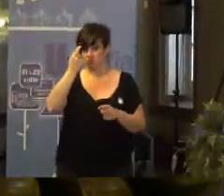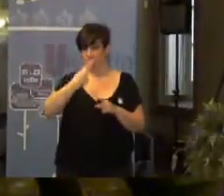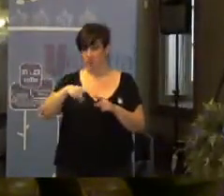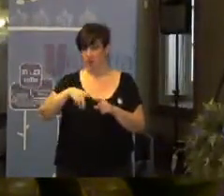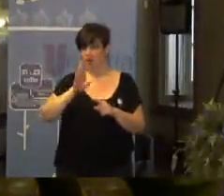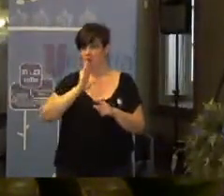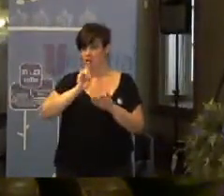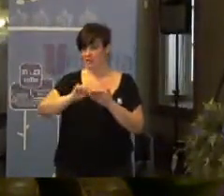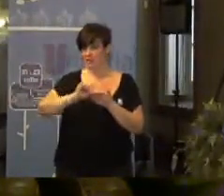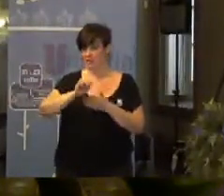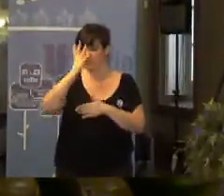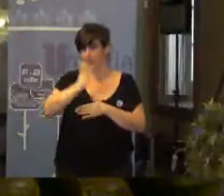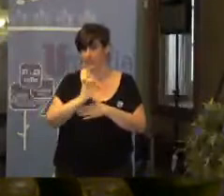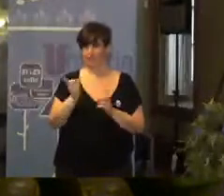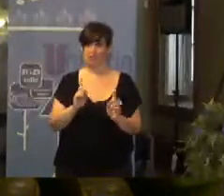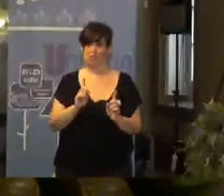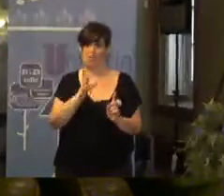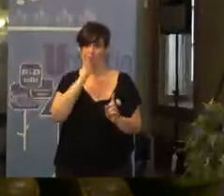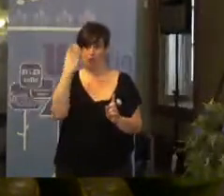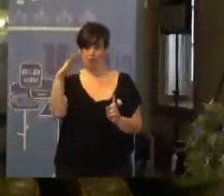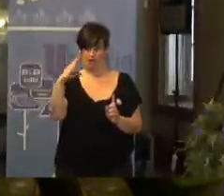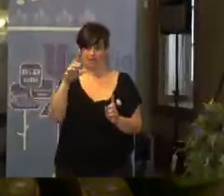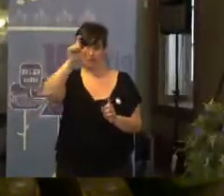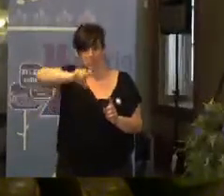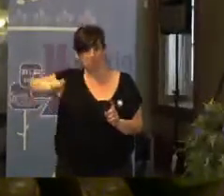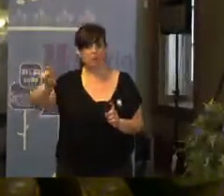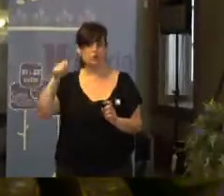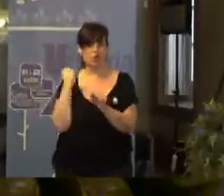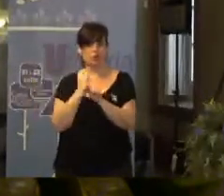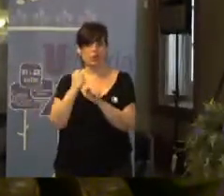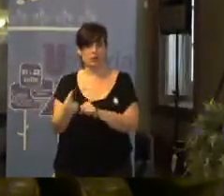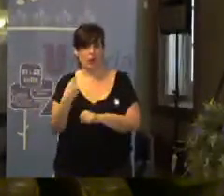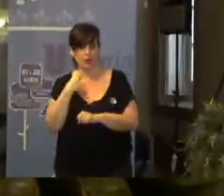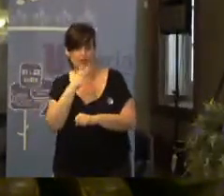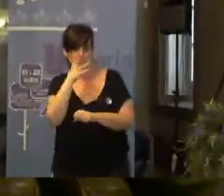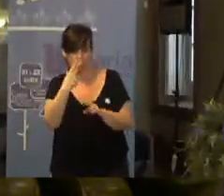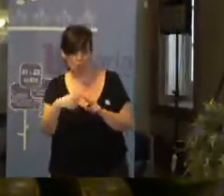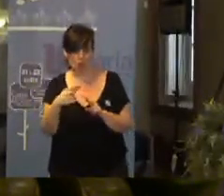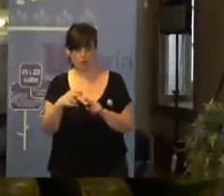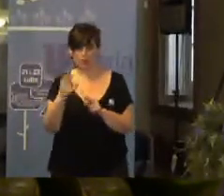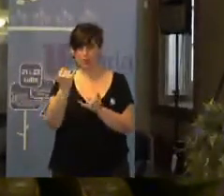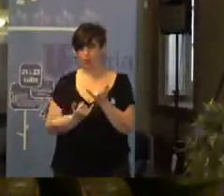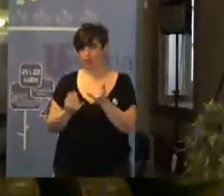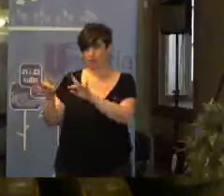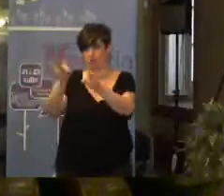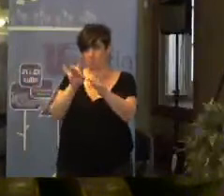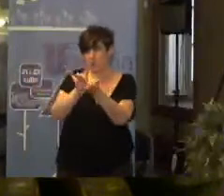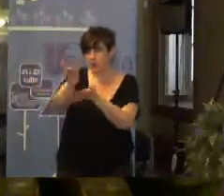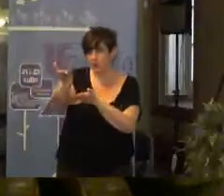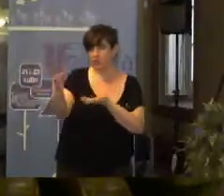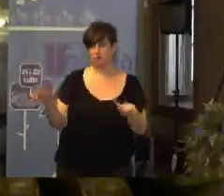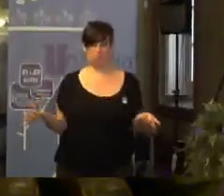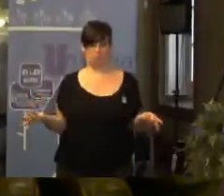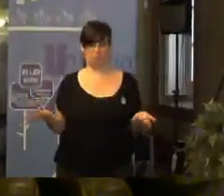Cando estamos falando dunha persoa represaliada, que perdeu o seu traballo, que foi desterrada, en fin,